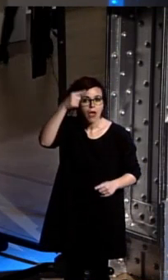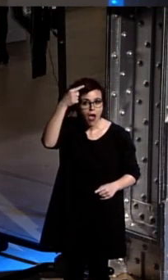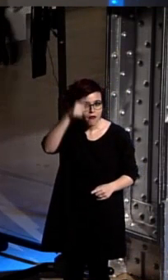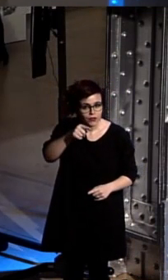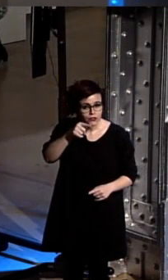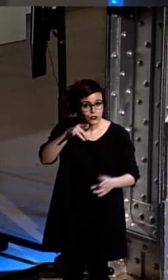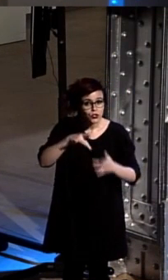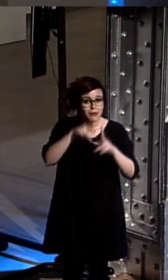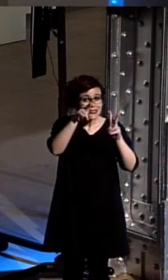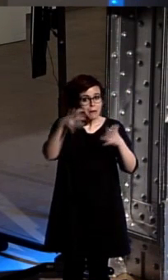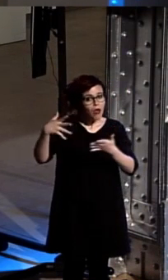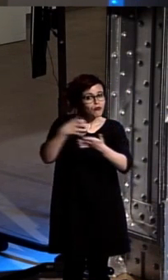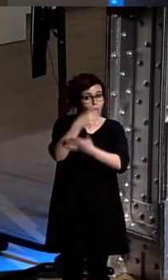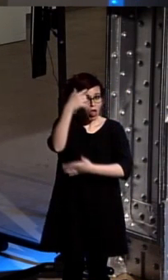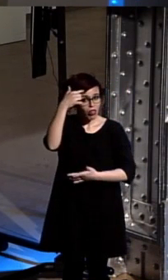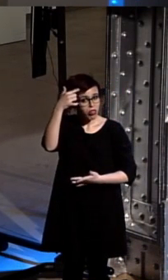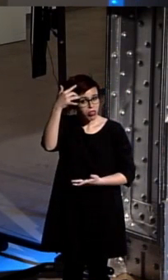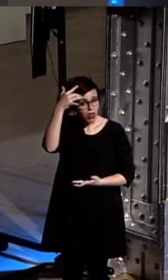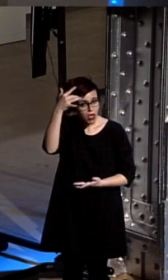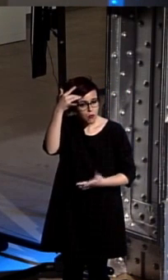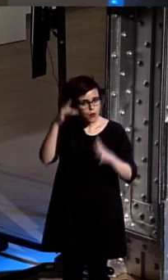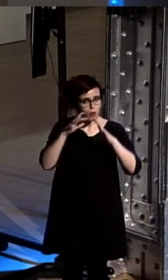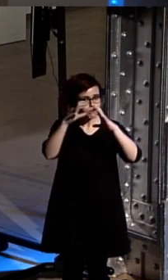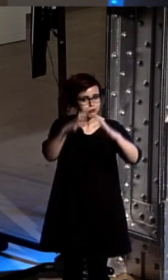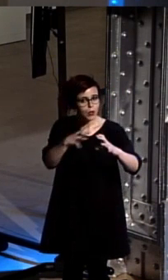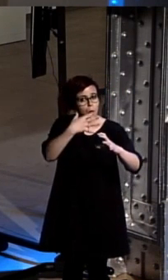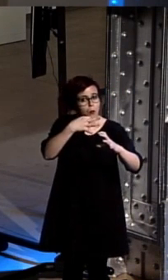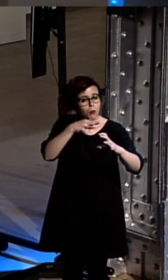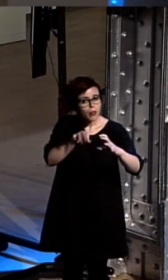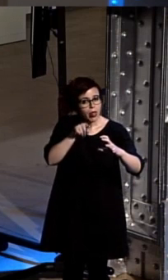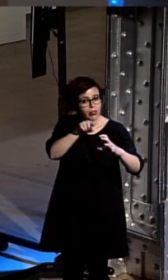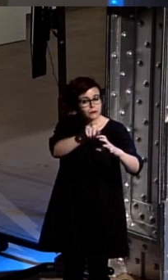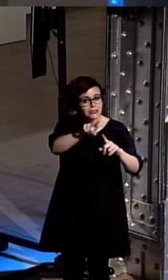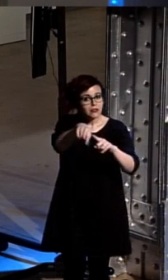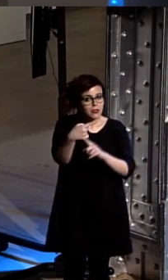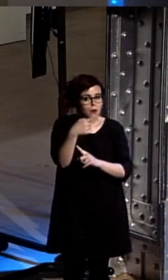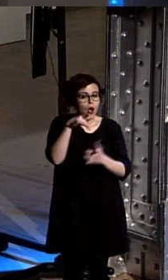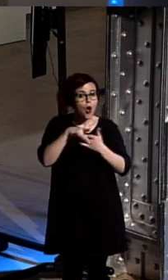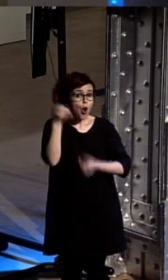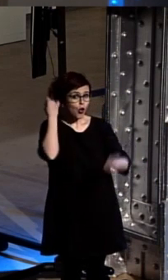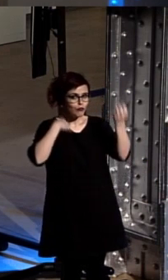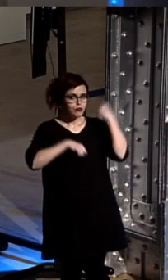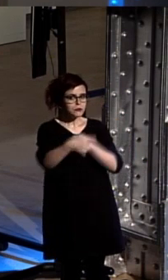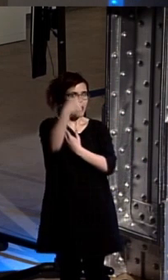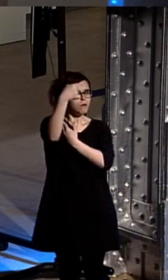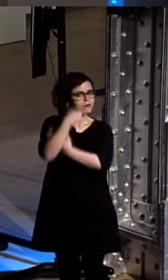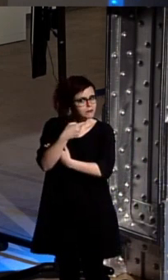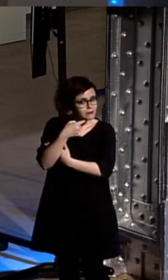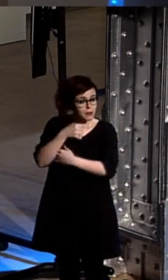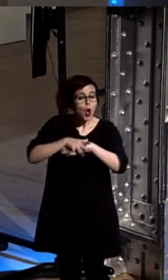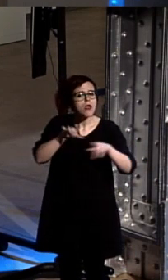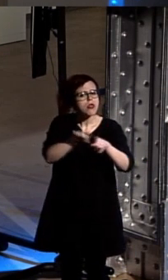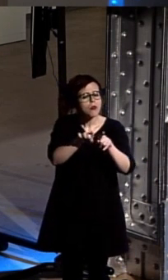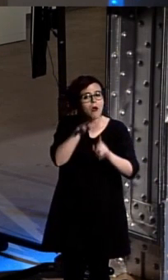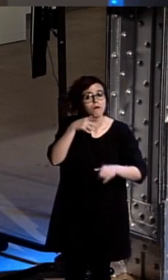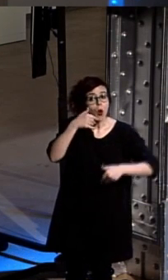que todo lo que pasa en el cerebro puede tener luego una traslación a la hora de condicionar nuestras conductas. También nuestro voto como